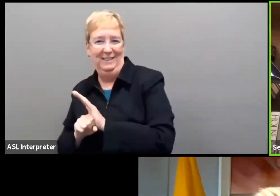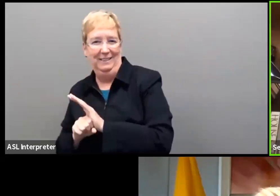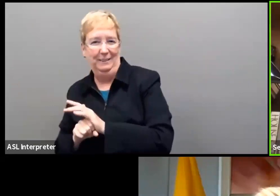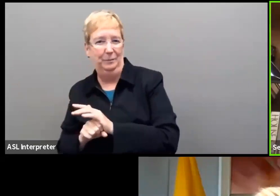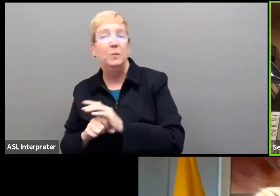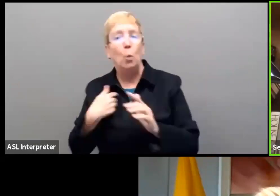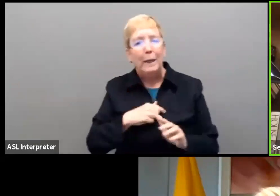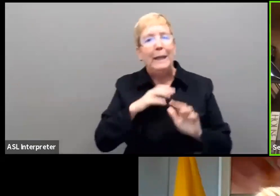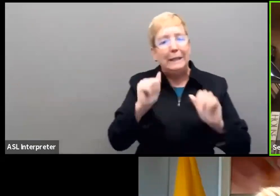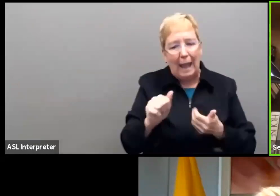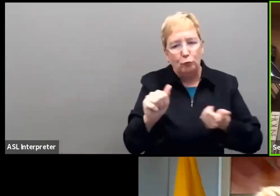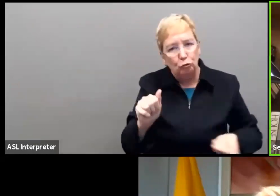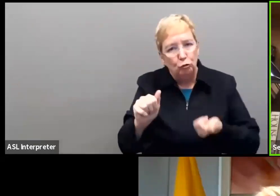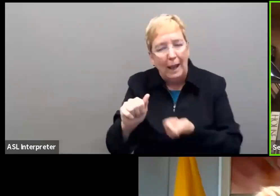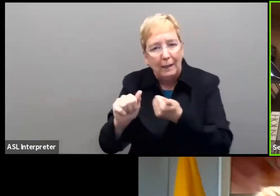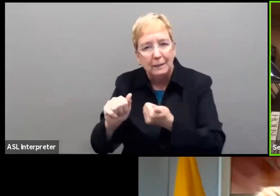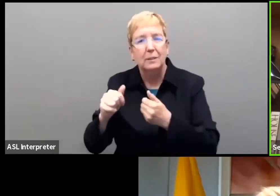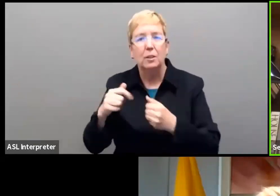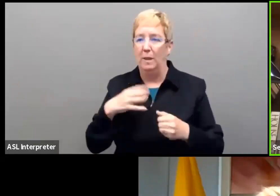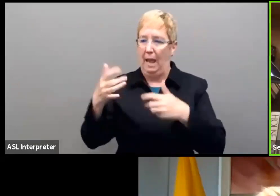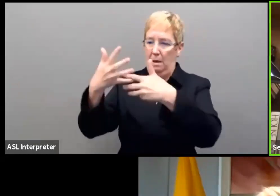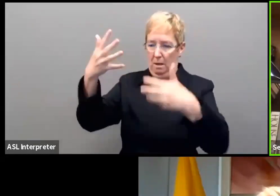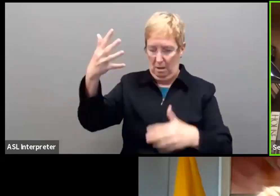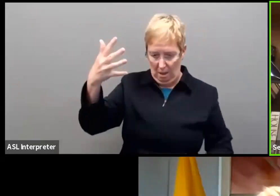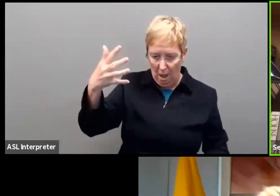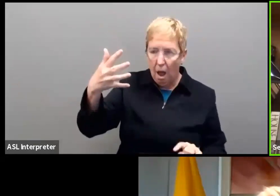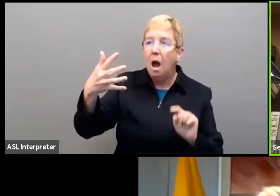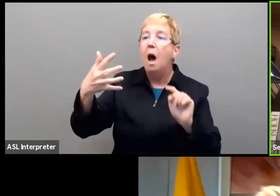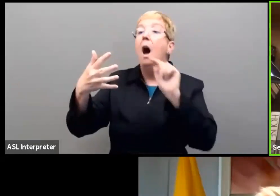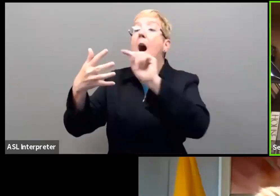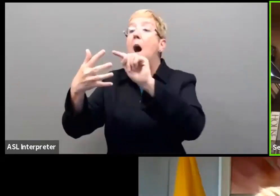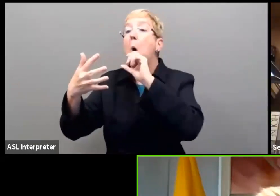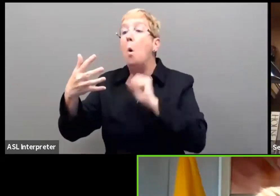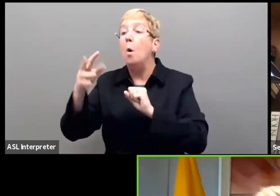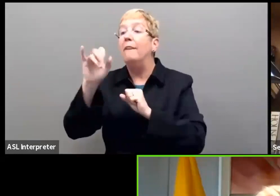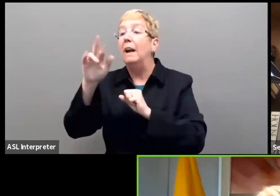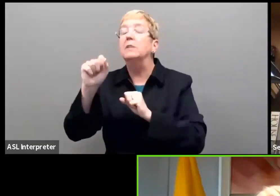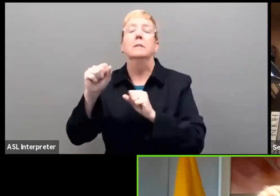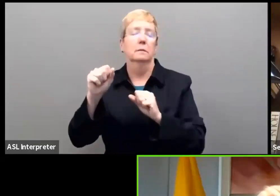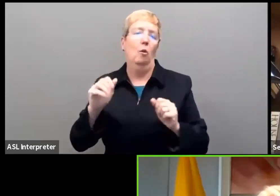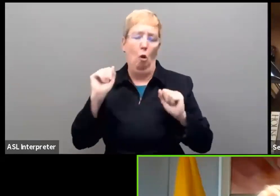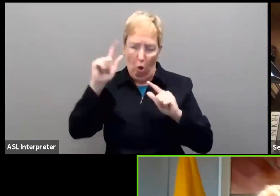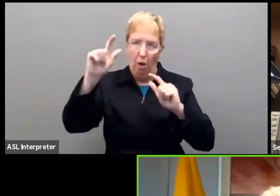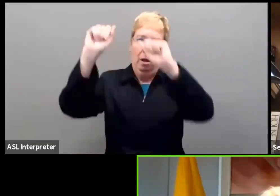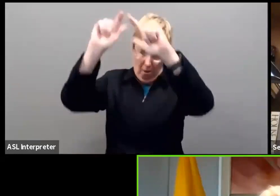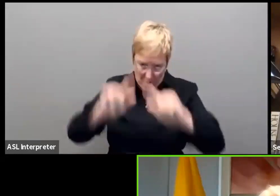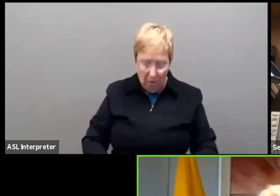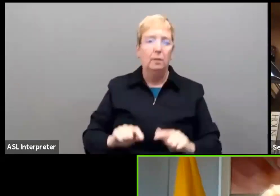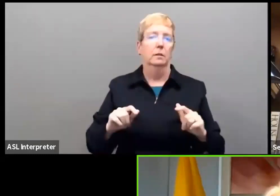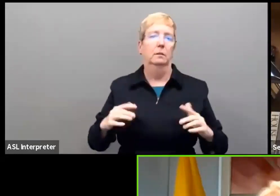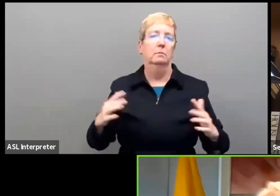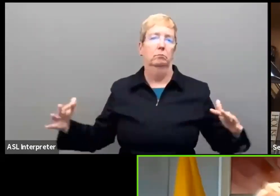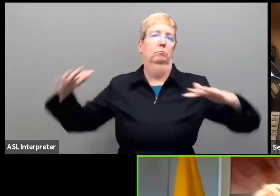está relacionado a los inmigrantes que están cruzando la frontera y el árbol genealógico